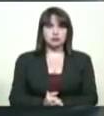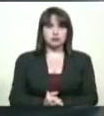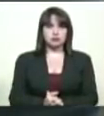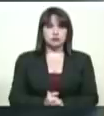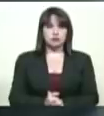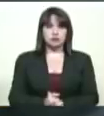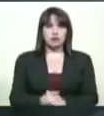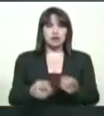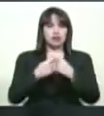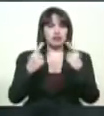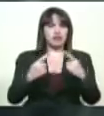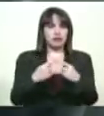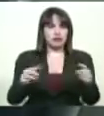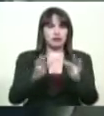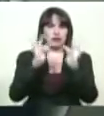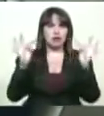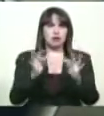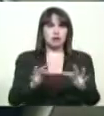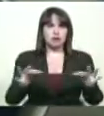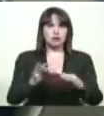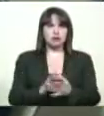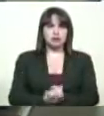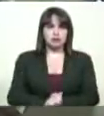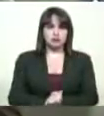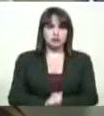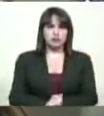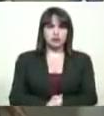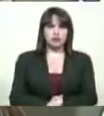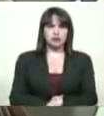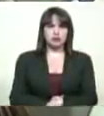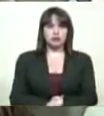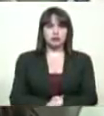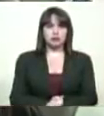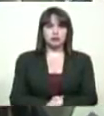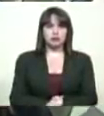distintas formas a través